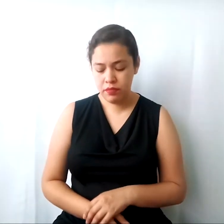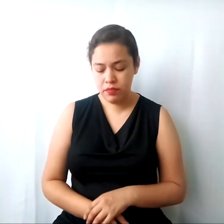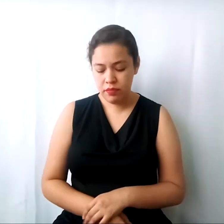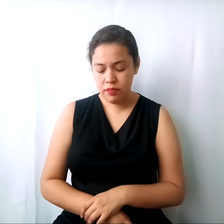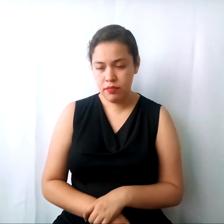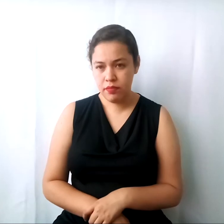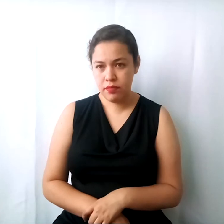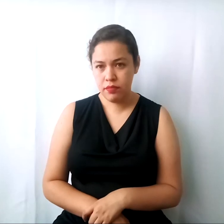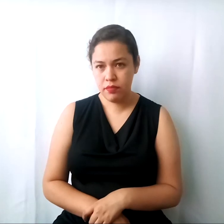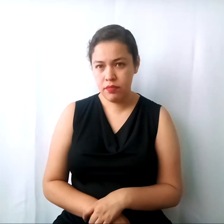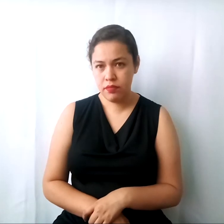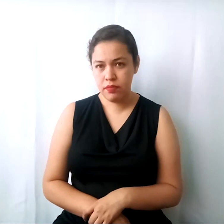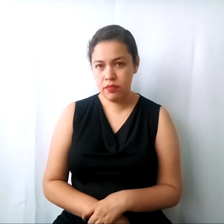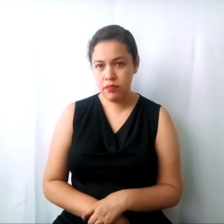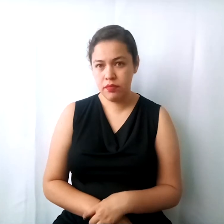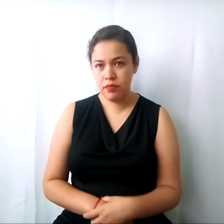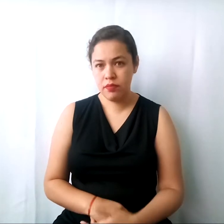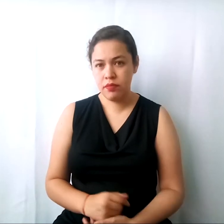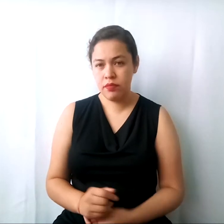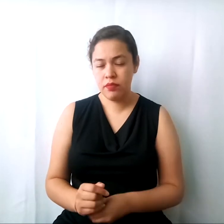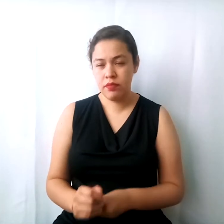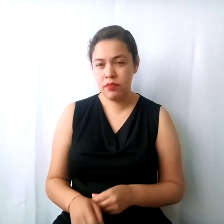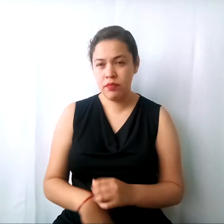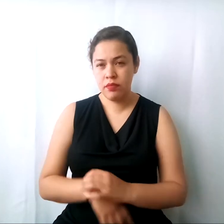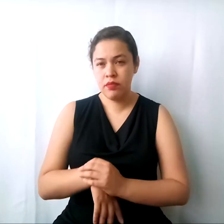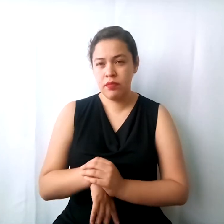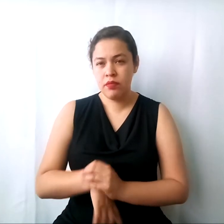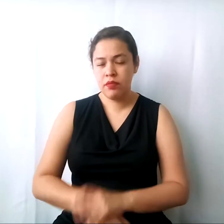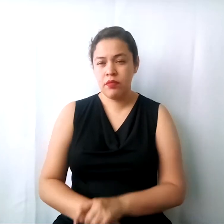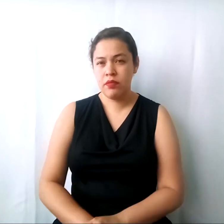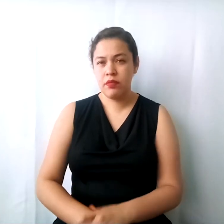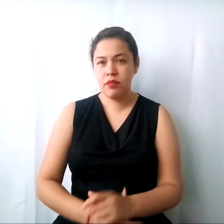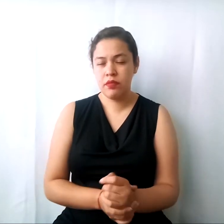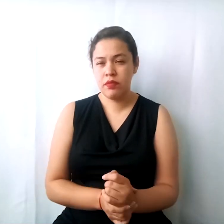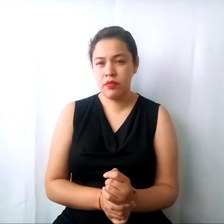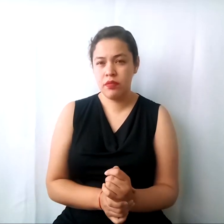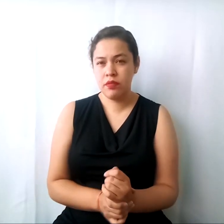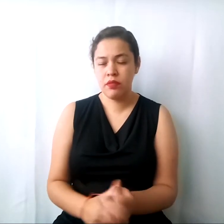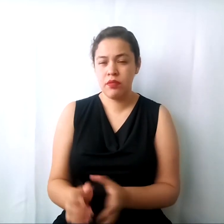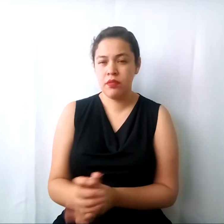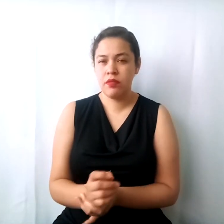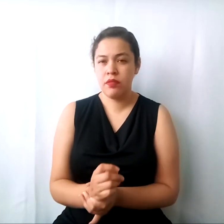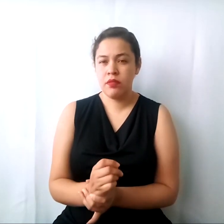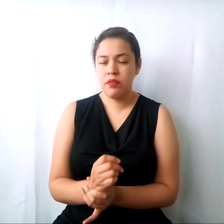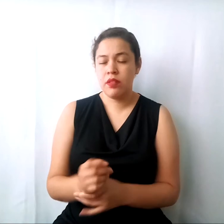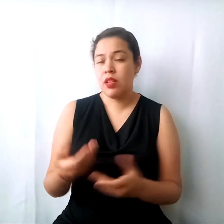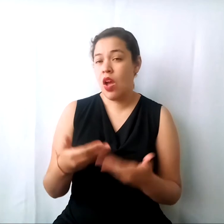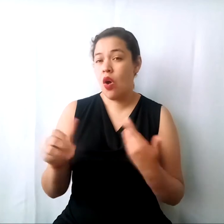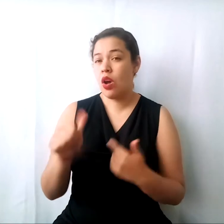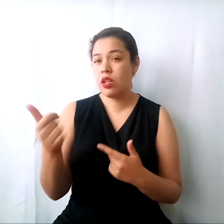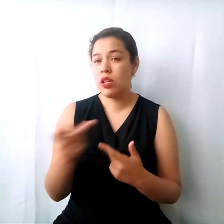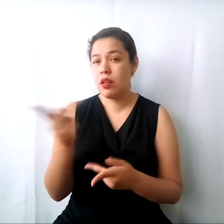¿Quieres manzana? ¿La parto en cachitos? ¿La corto? Ok, ¿alguna otra